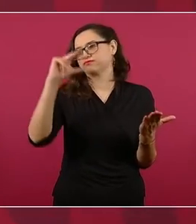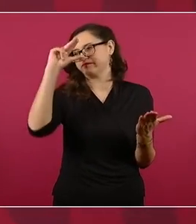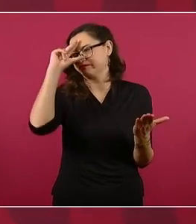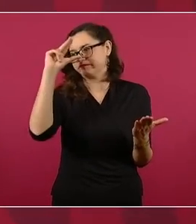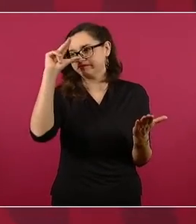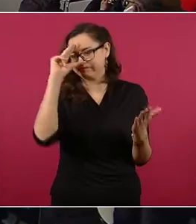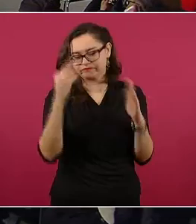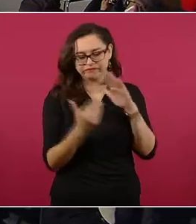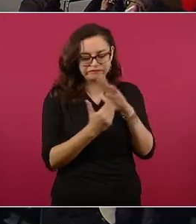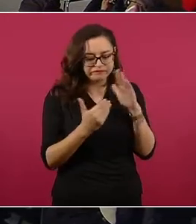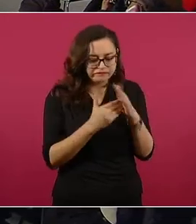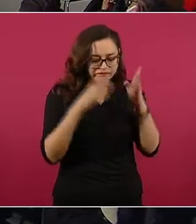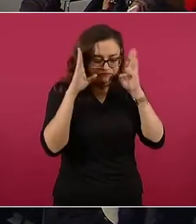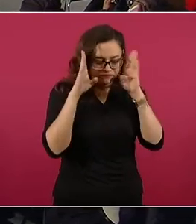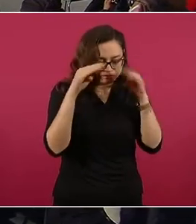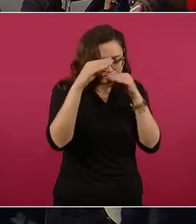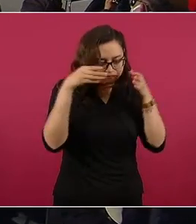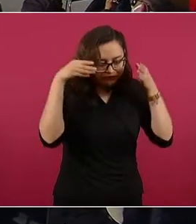Si no, no